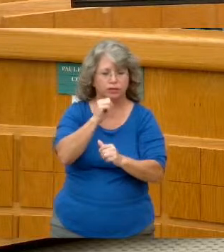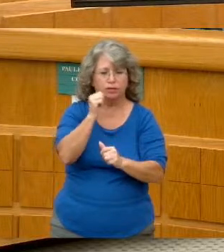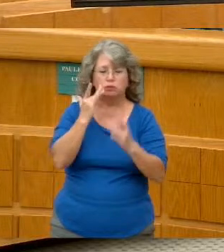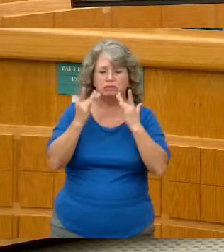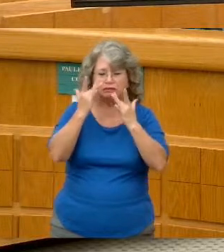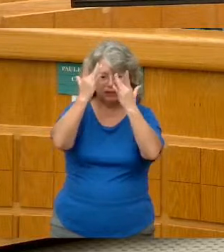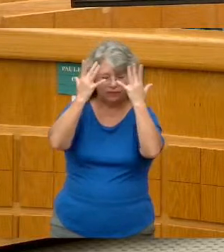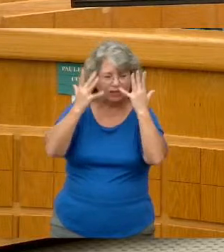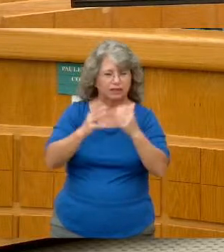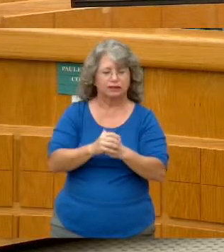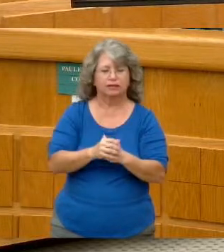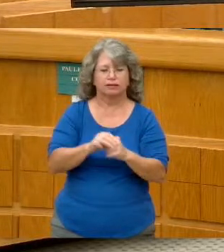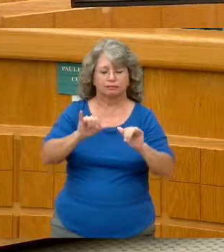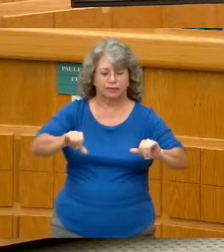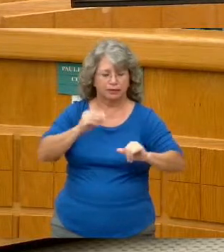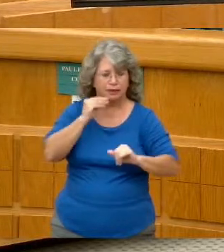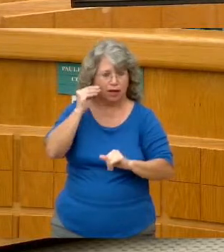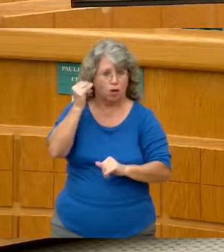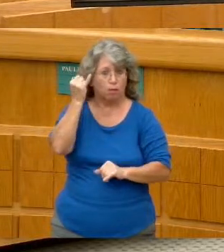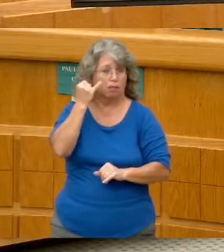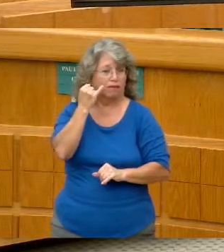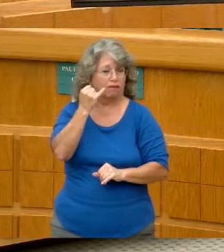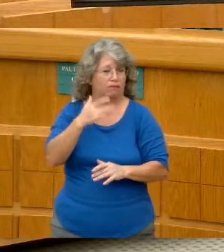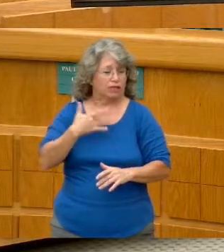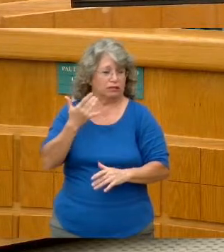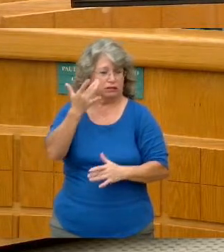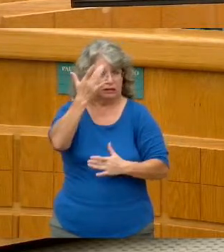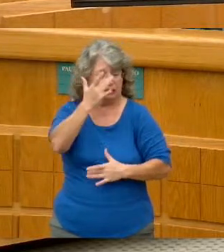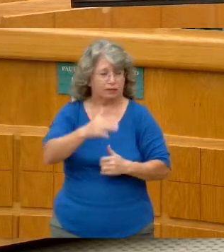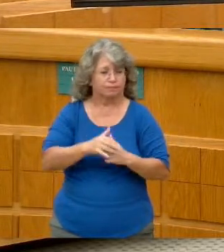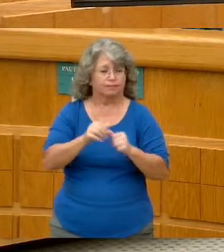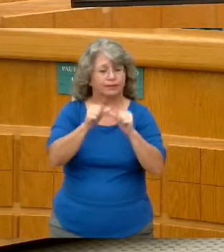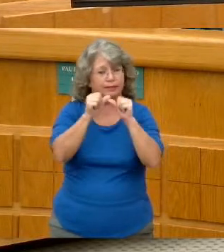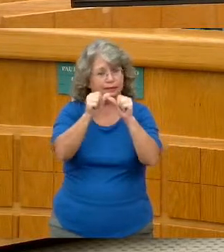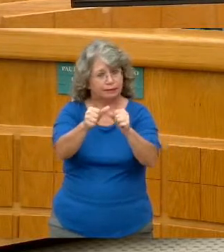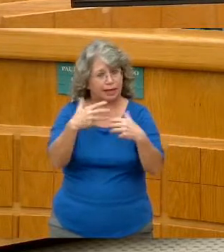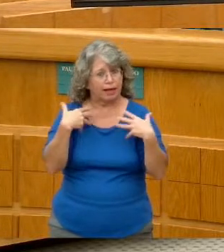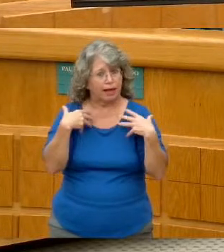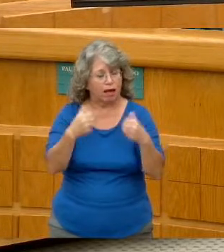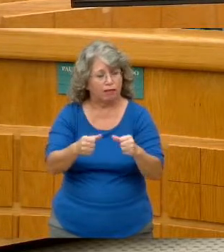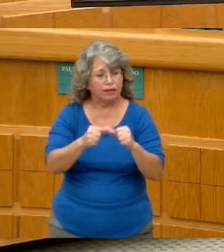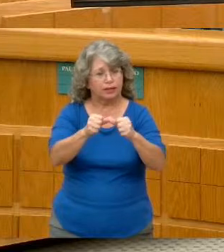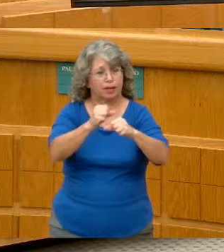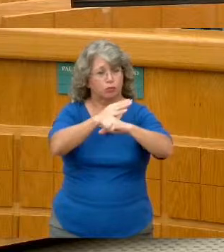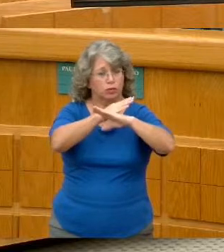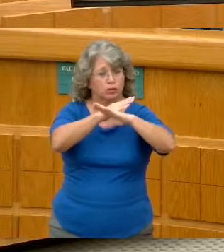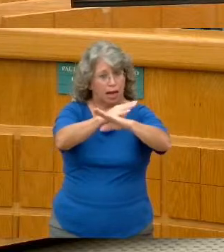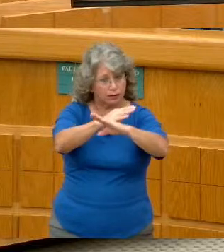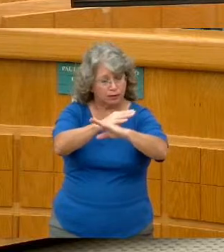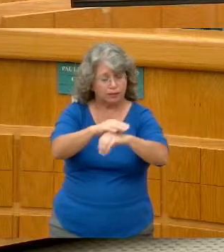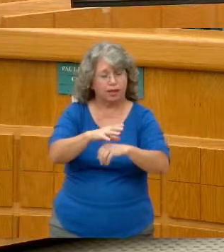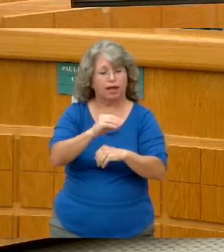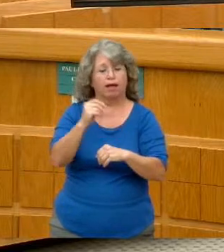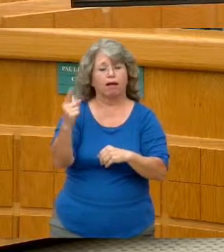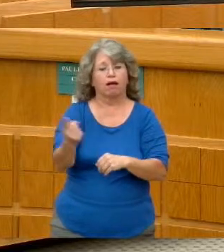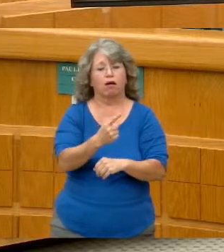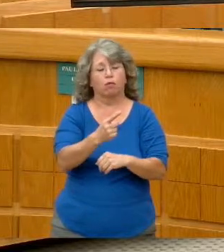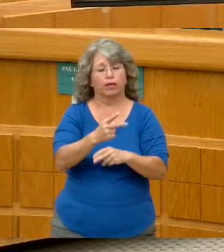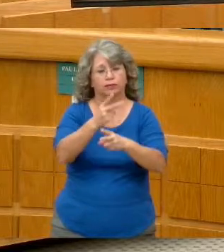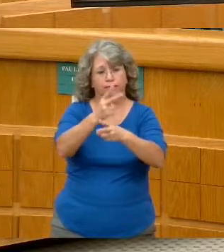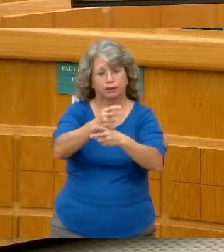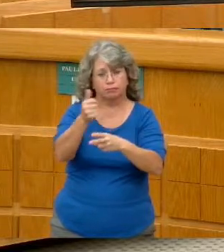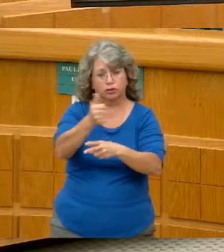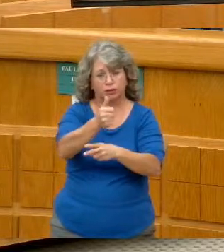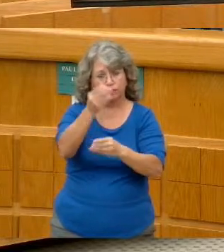if you are sick. Stay healthy, stay protected by getting your flu vaccine, and as always, stay